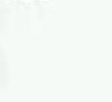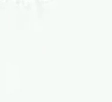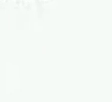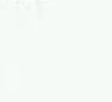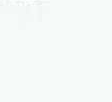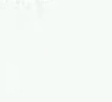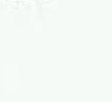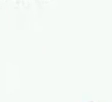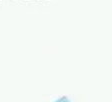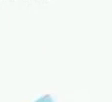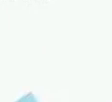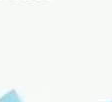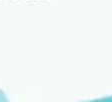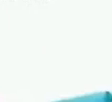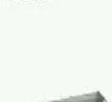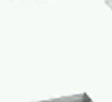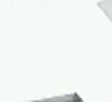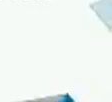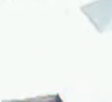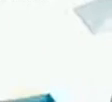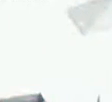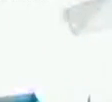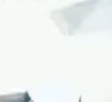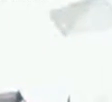Inicio de espacio promocional.